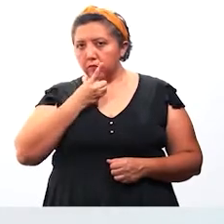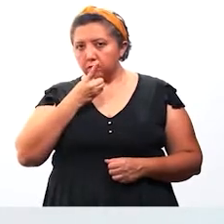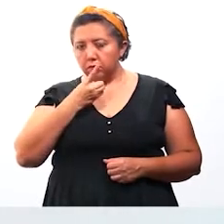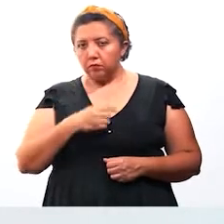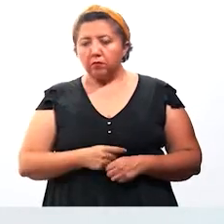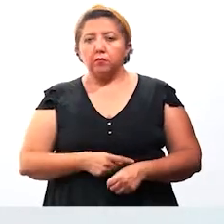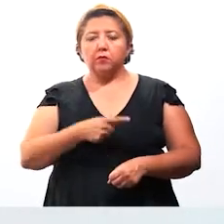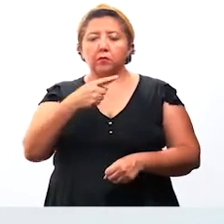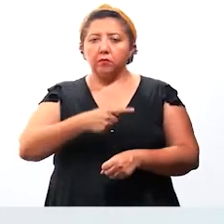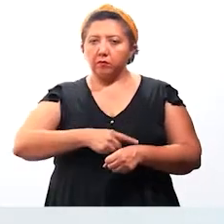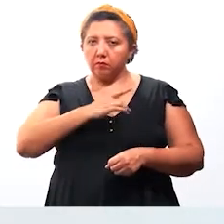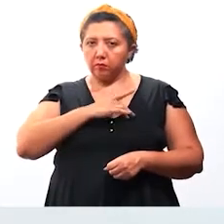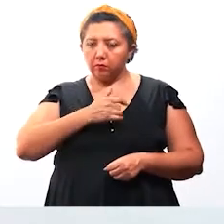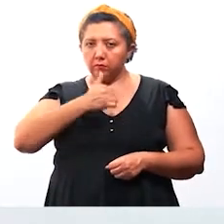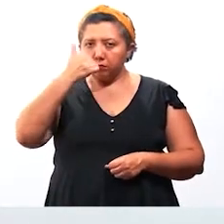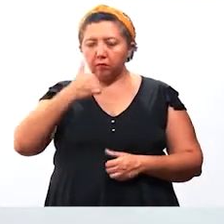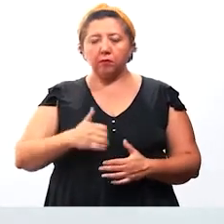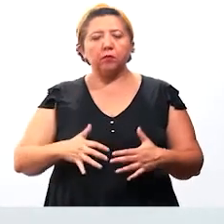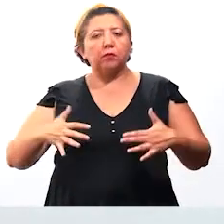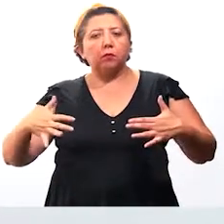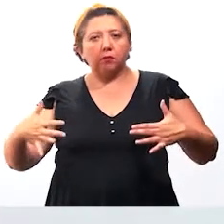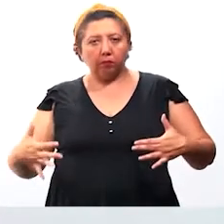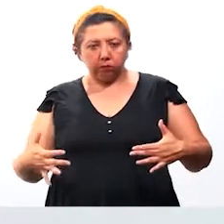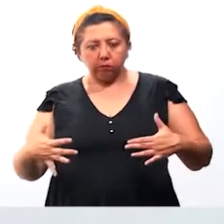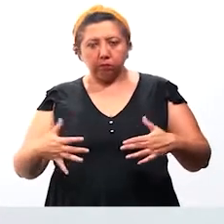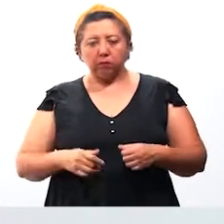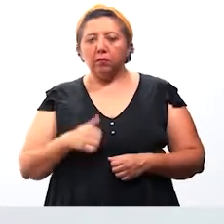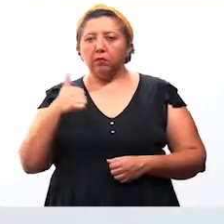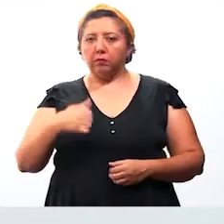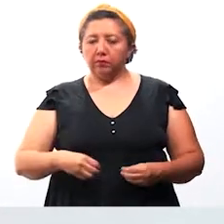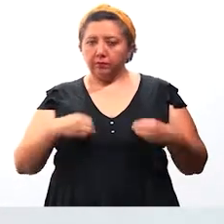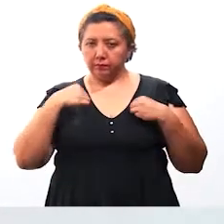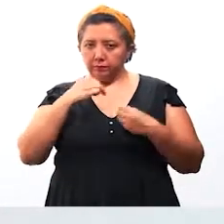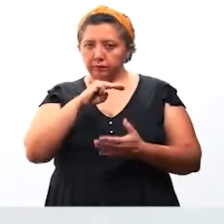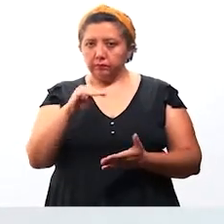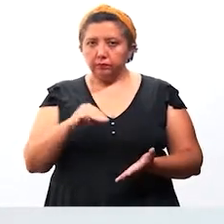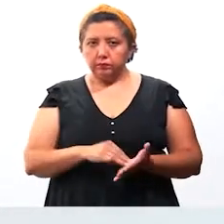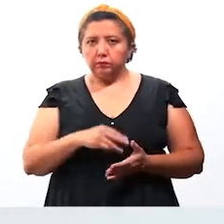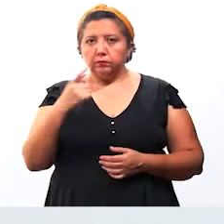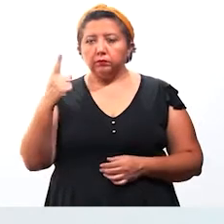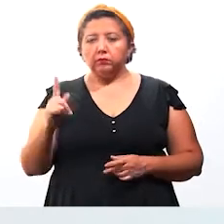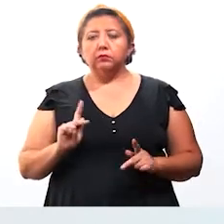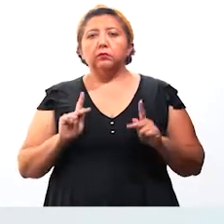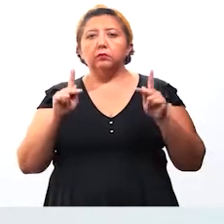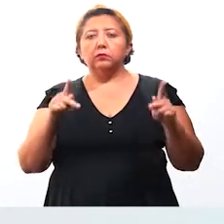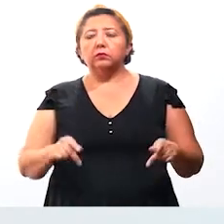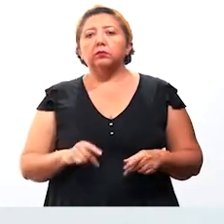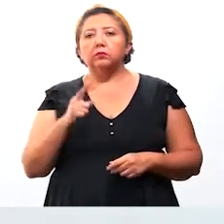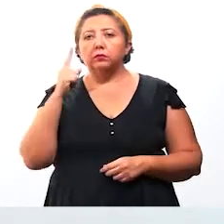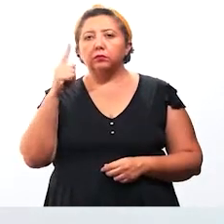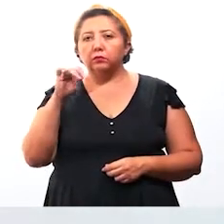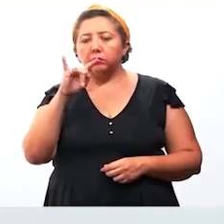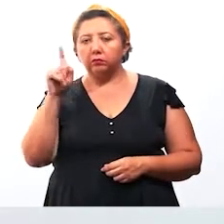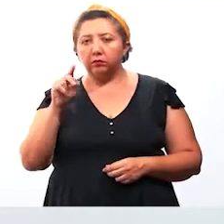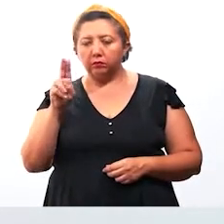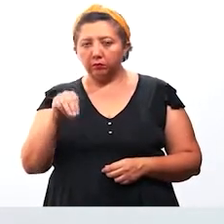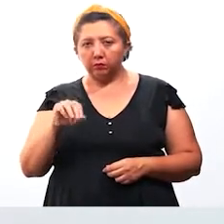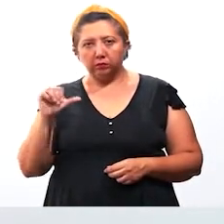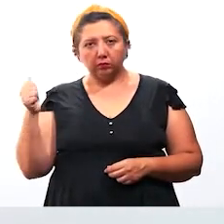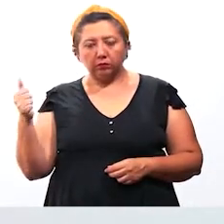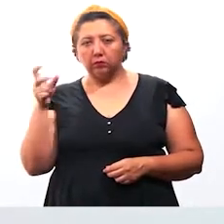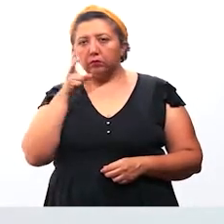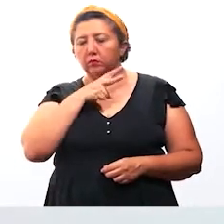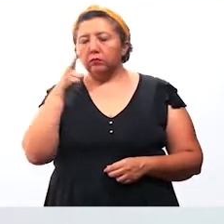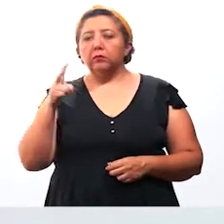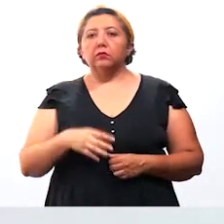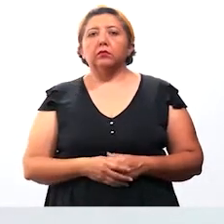diabetes, hipertensión arterial y obesidad. 6 residían en Mérida, 1 en Progreso, 1 en Tizimín y 1